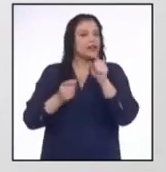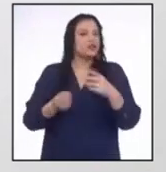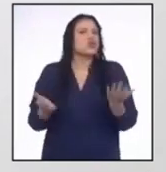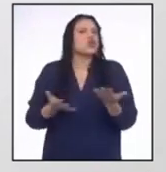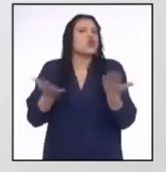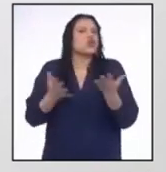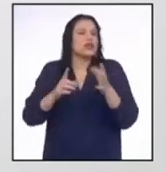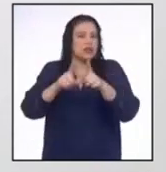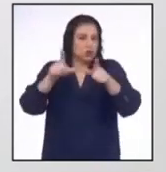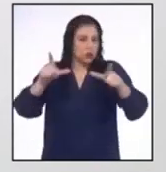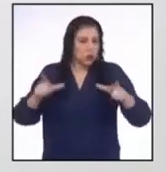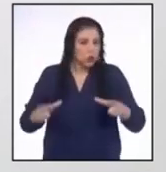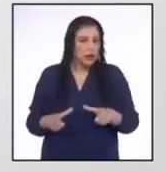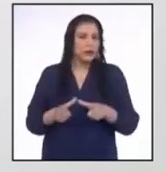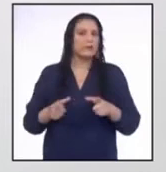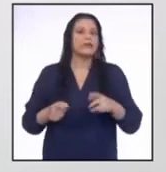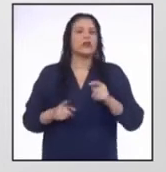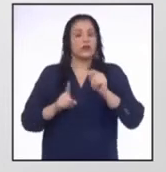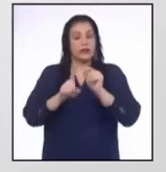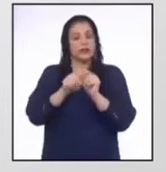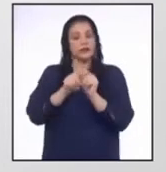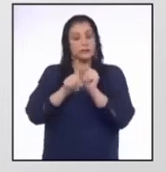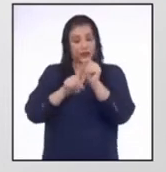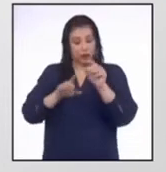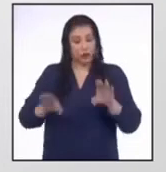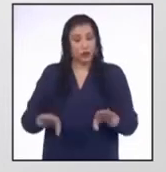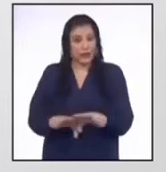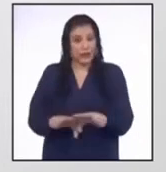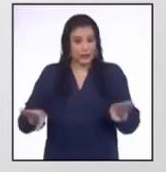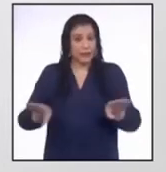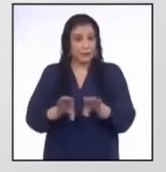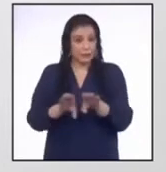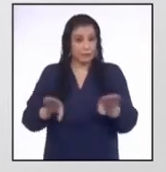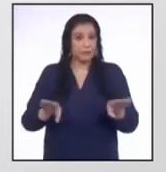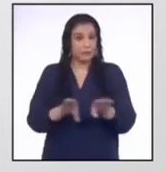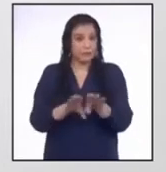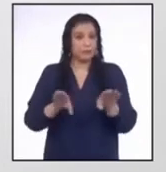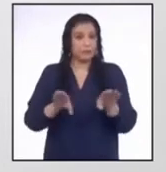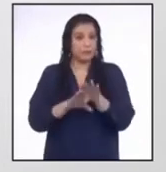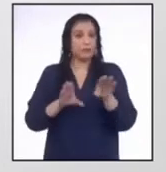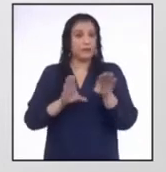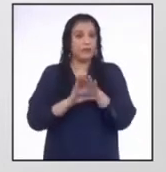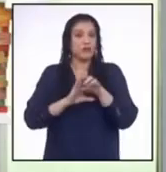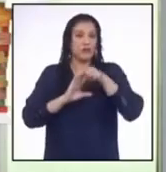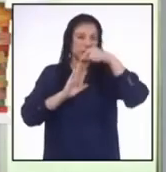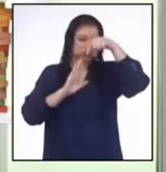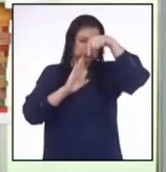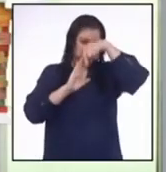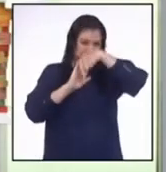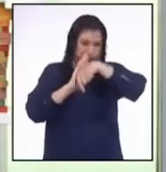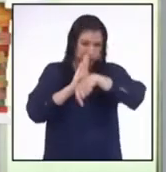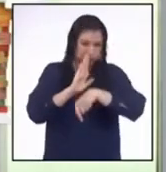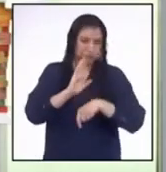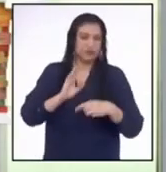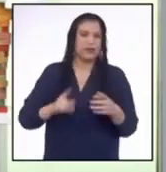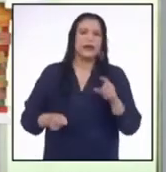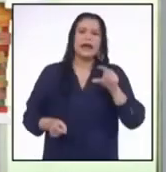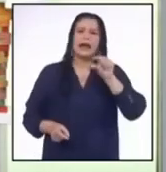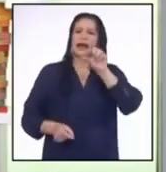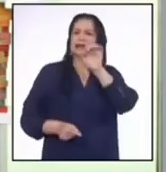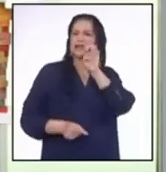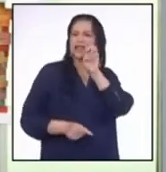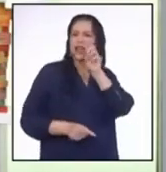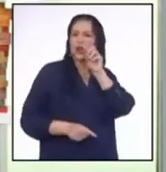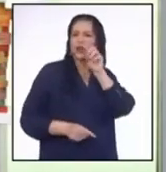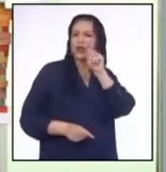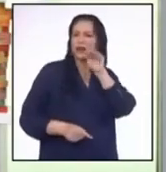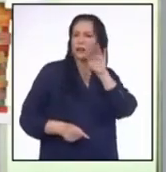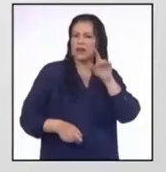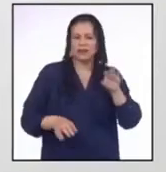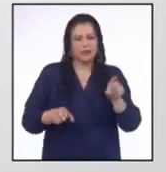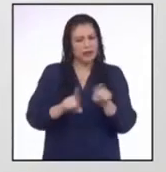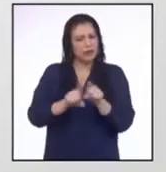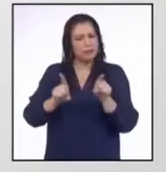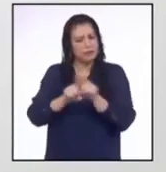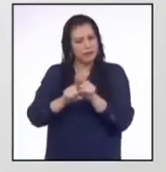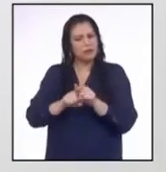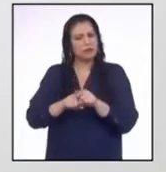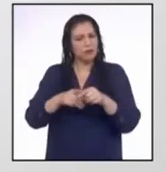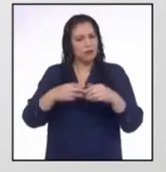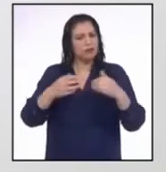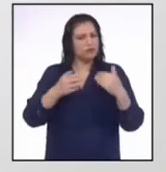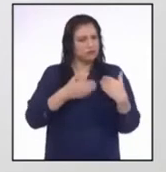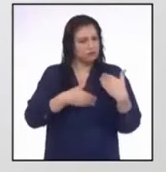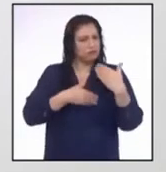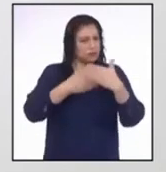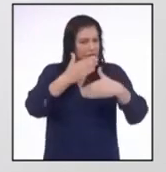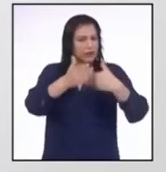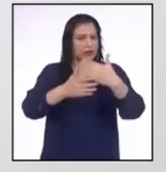en zonas donde la temperatura del suelo es alta a bajas profundidades. ¿Las geotérmicas tienen el mismo mecanismo?